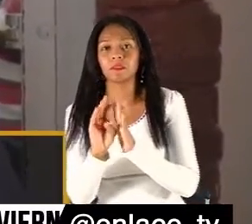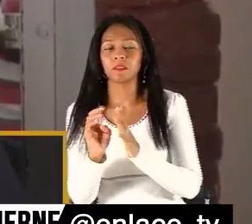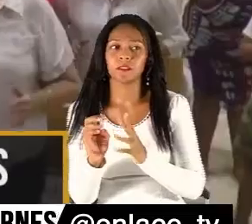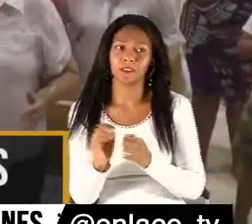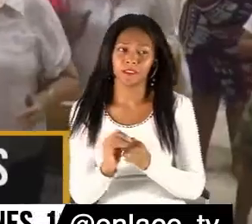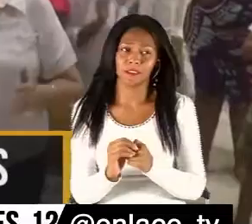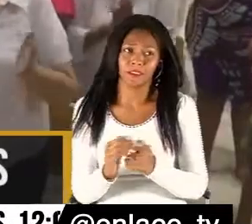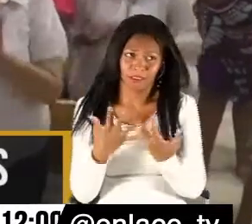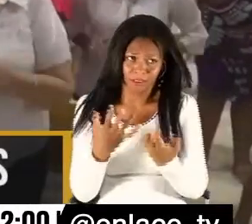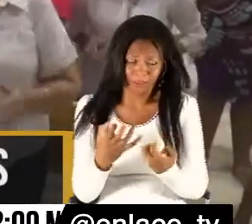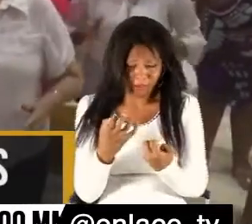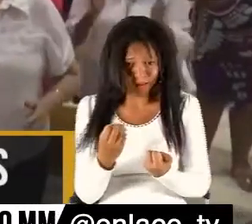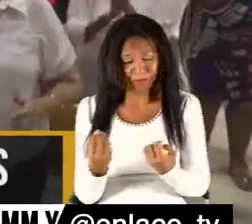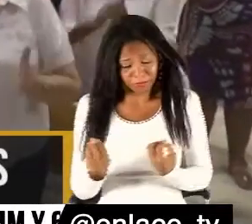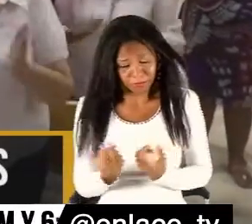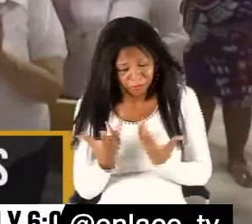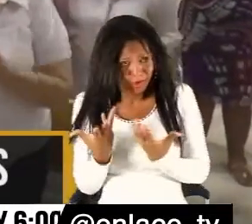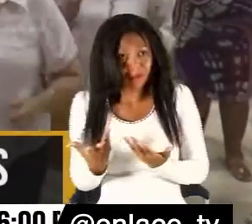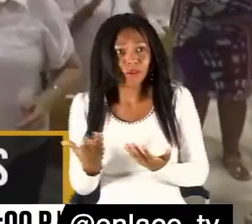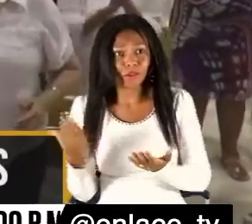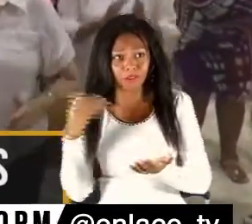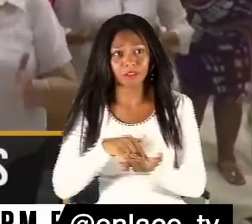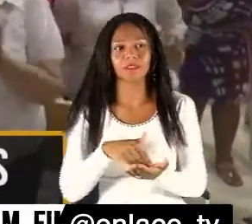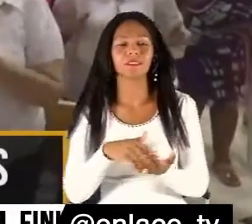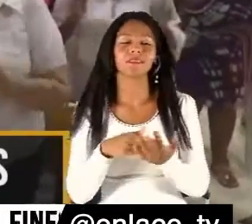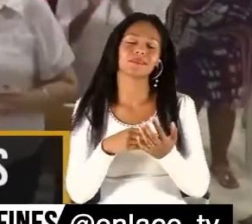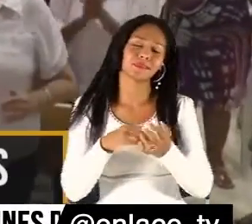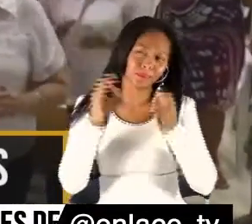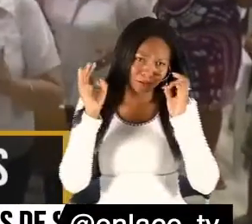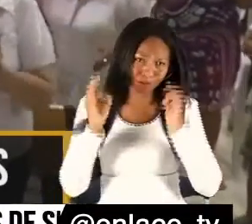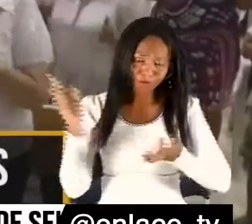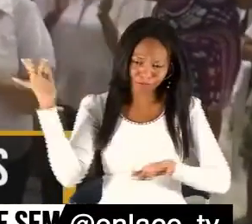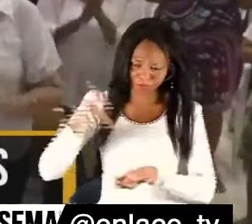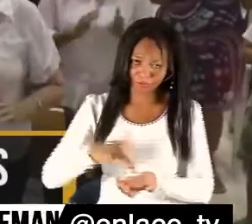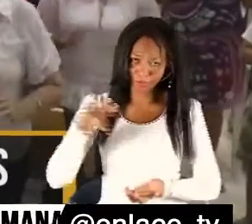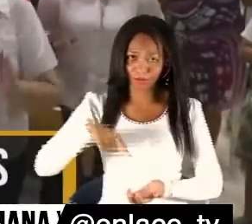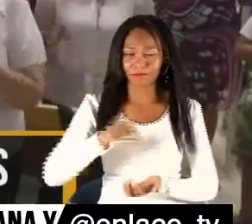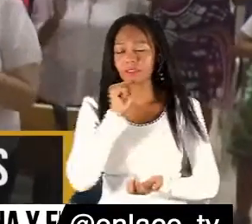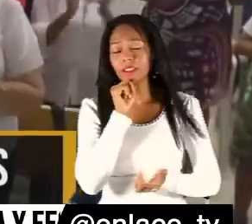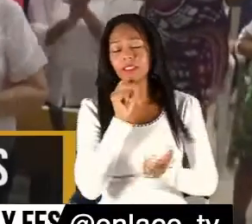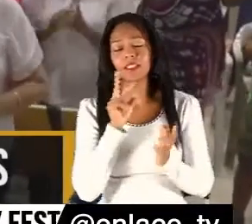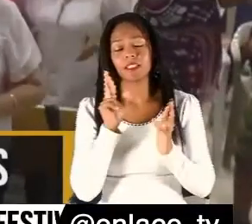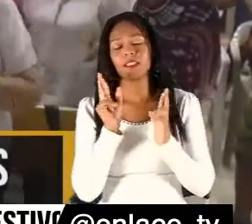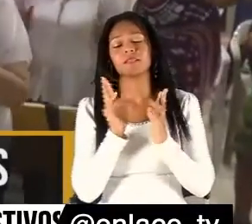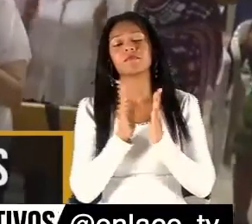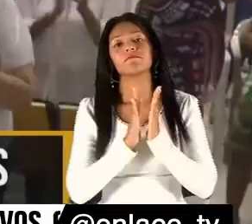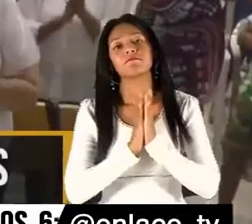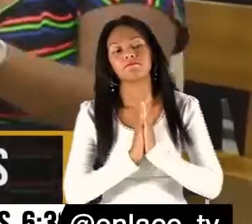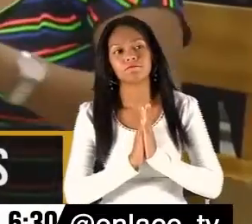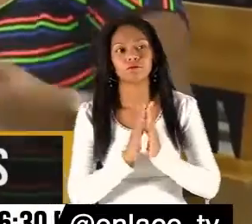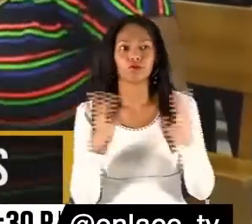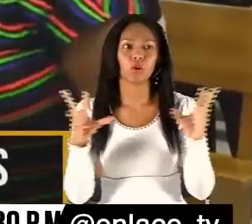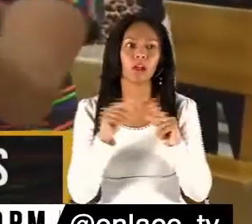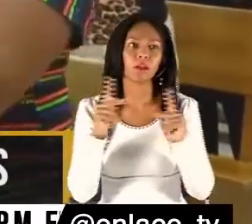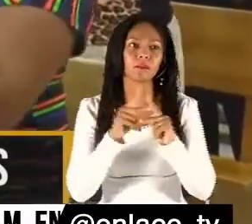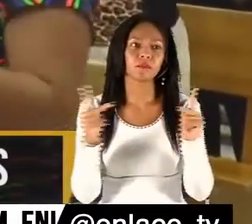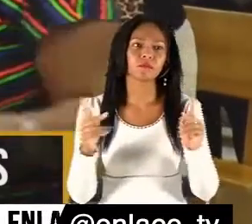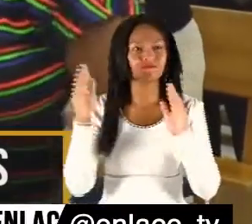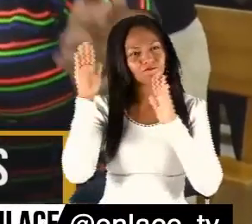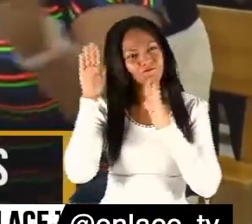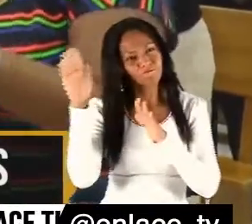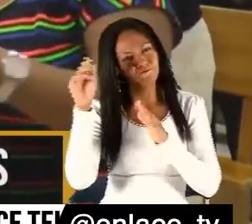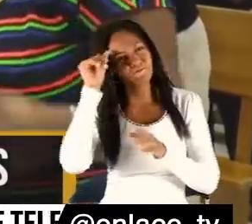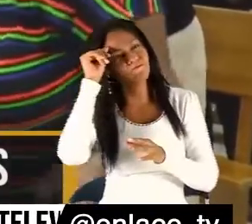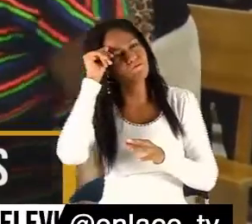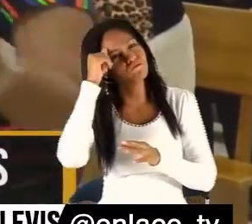en esta vida, de que sigue dando la lucha y de que muy pronto va a estar aquí con nosotros en Barranca Bermeja. Bueno, todavía su gente, sus seguidores están